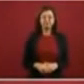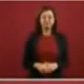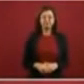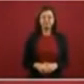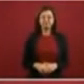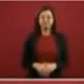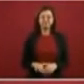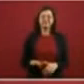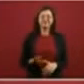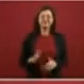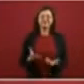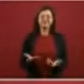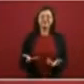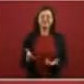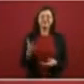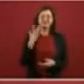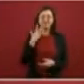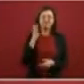secundario,